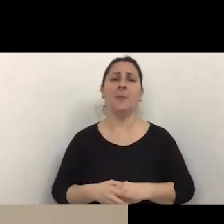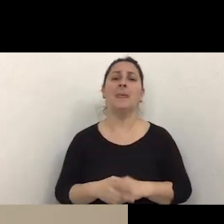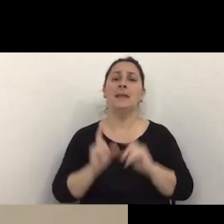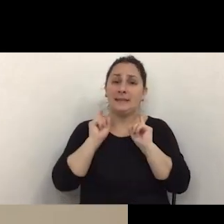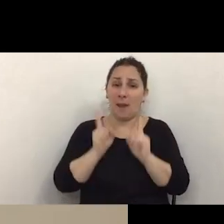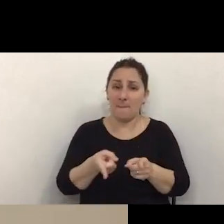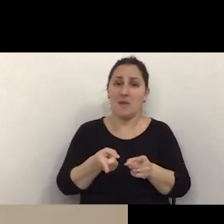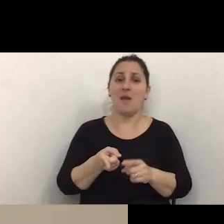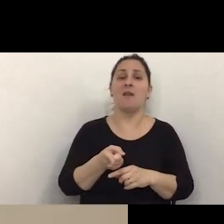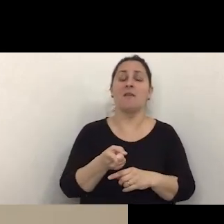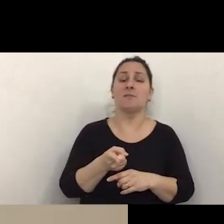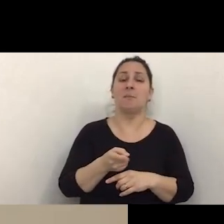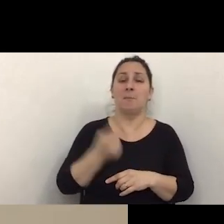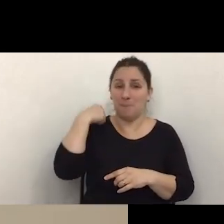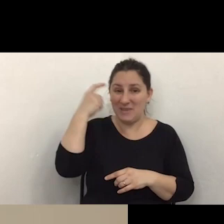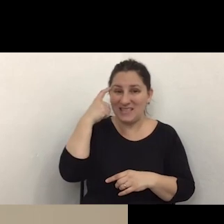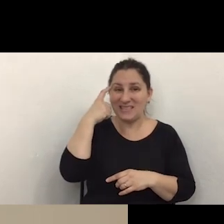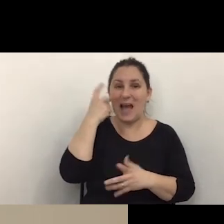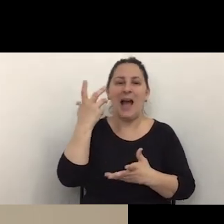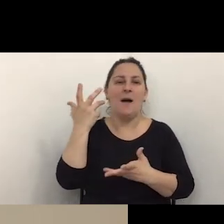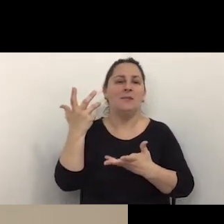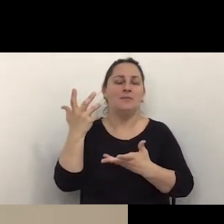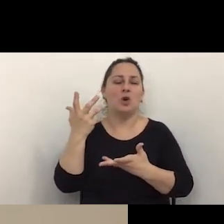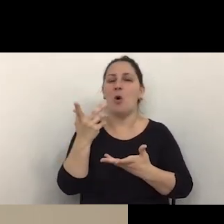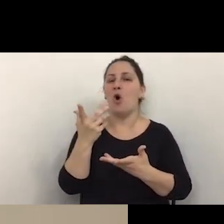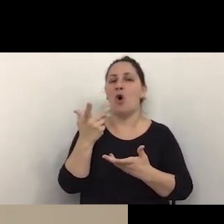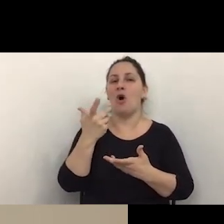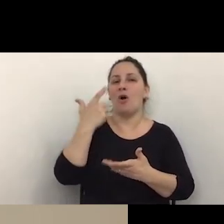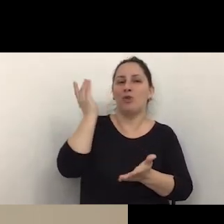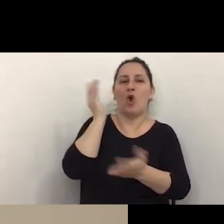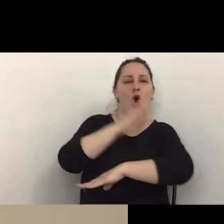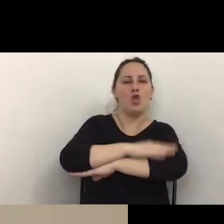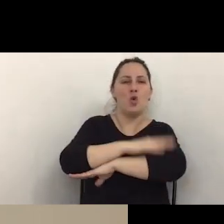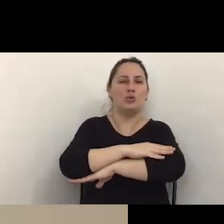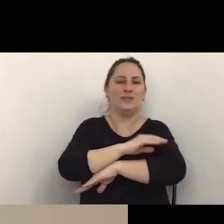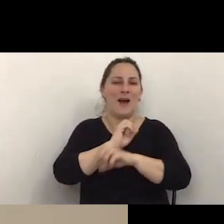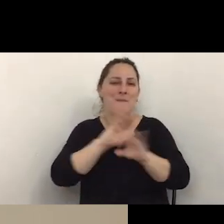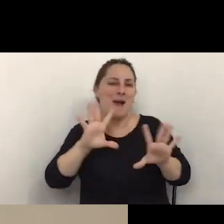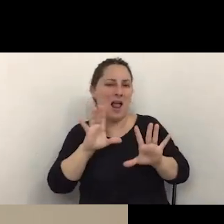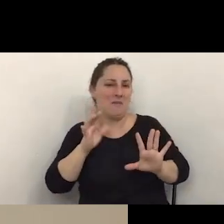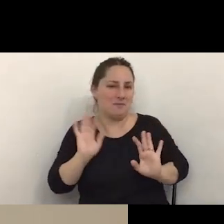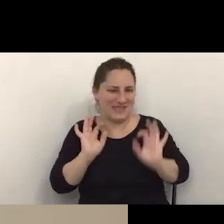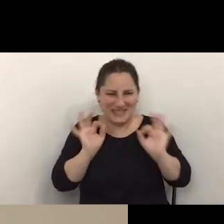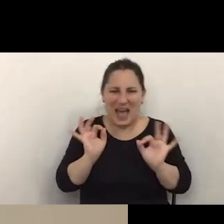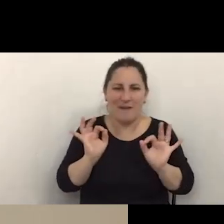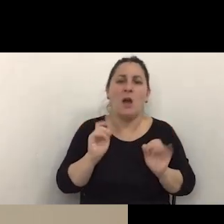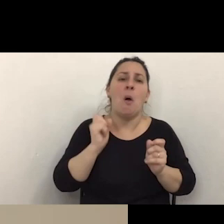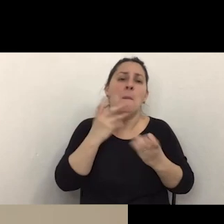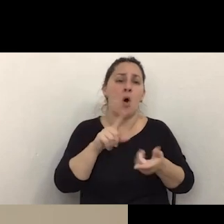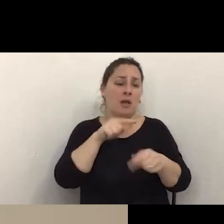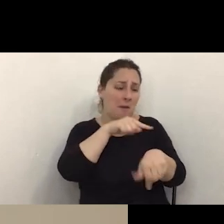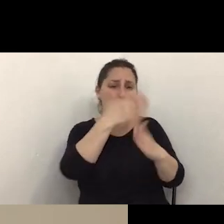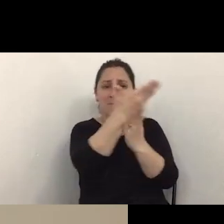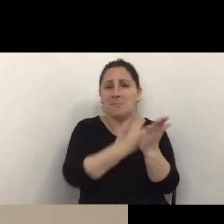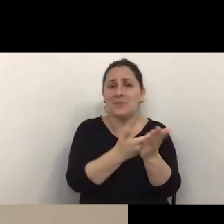Incluso, aunque entienda que no cometió la conducta, porque bueno, le hicieron un ajuste, eso